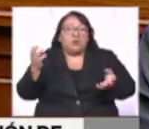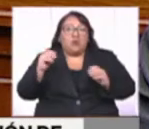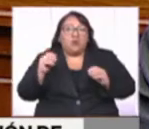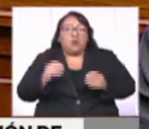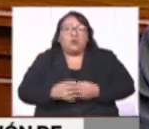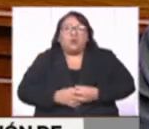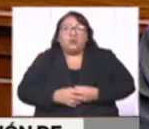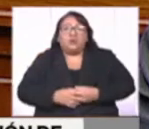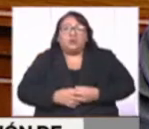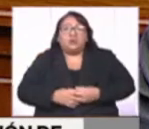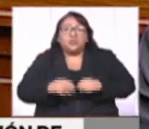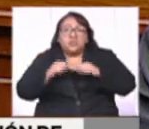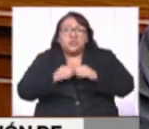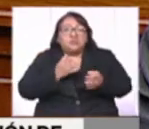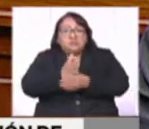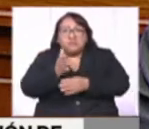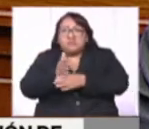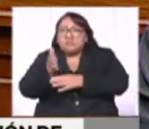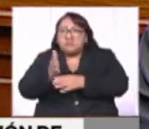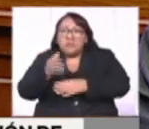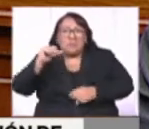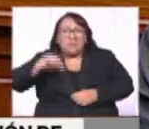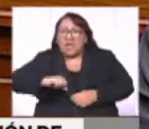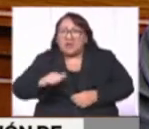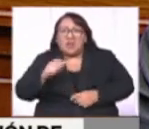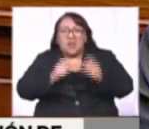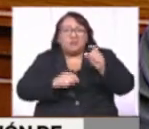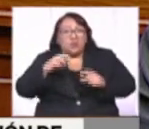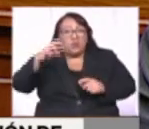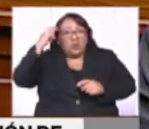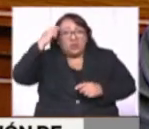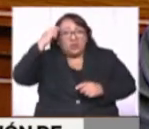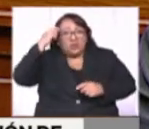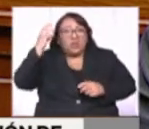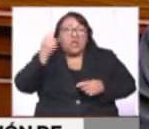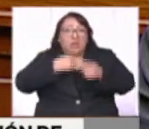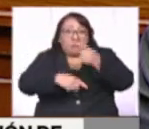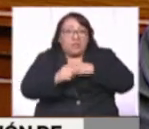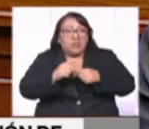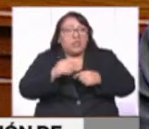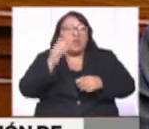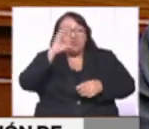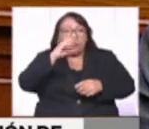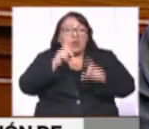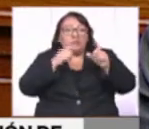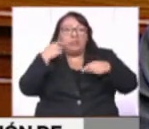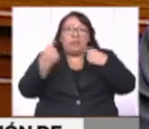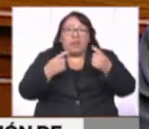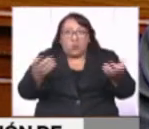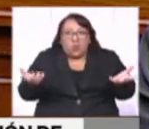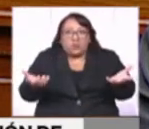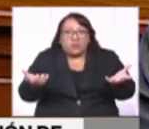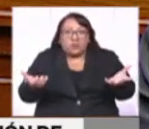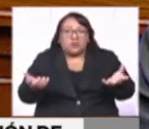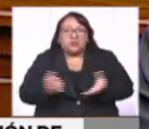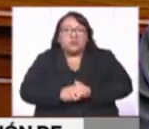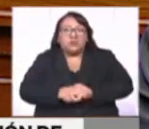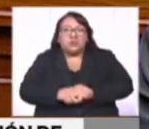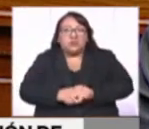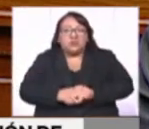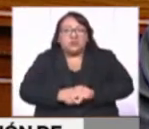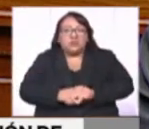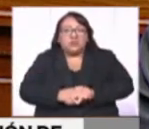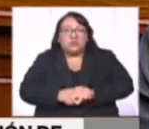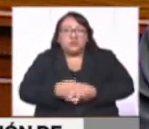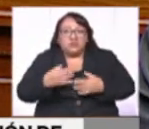DIVIAT, persiguiendo y haciendo reglajes ilegales a los políticos en vez de estar persiguiendo a las bandas criminales extranjeras que